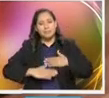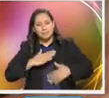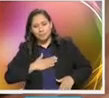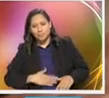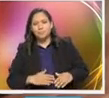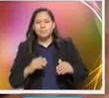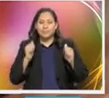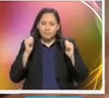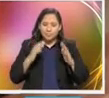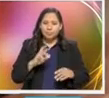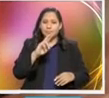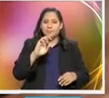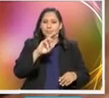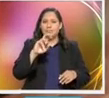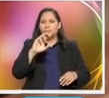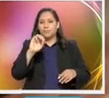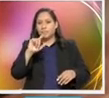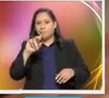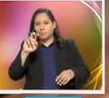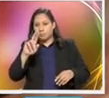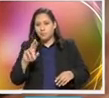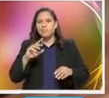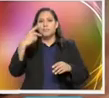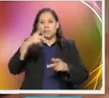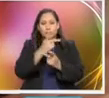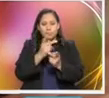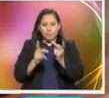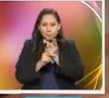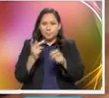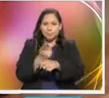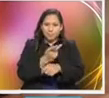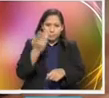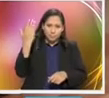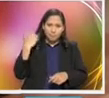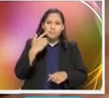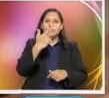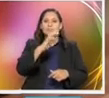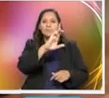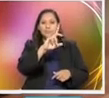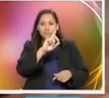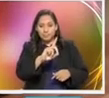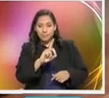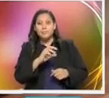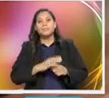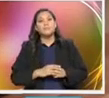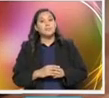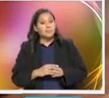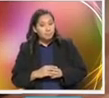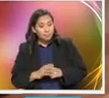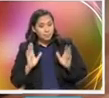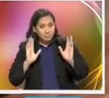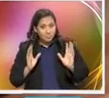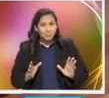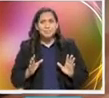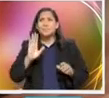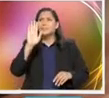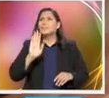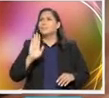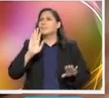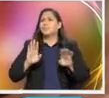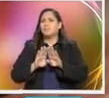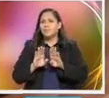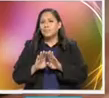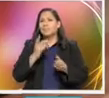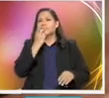el Revolver y con toda su producción anterior de 7 discos, en la cual pues ya se veían, literalmente eran lo